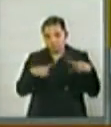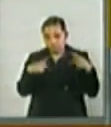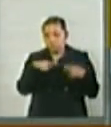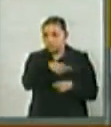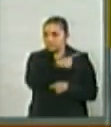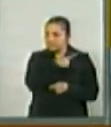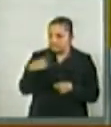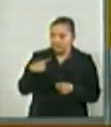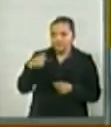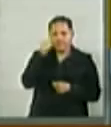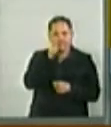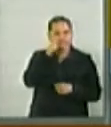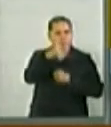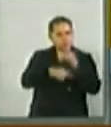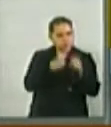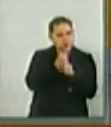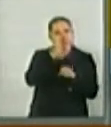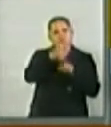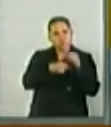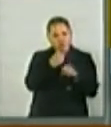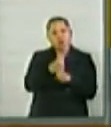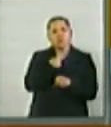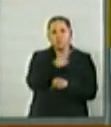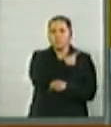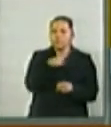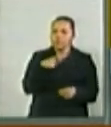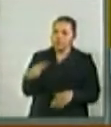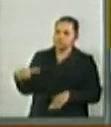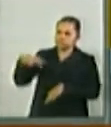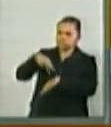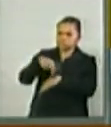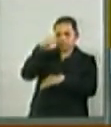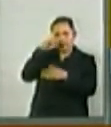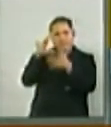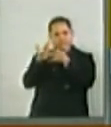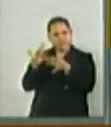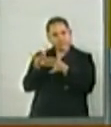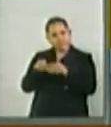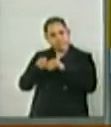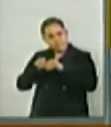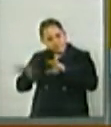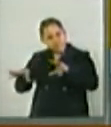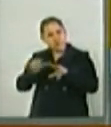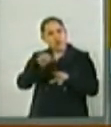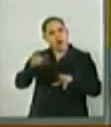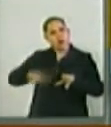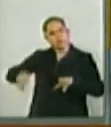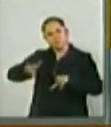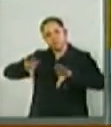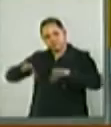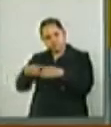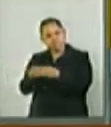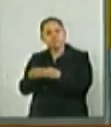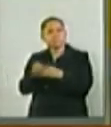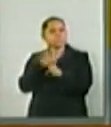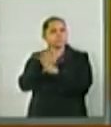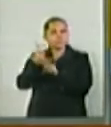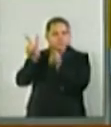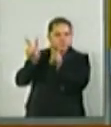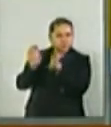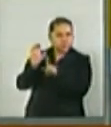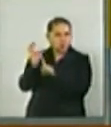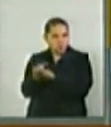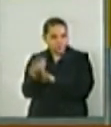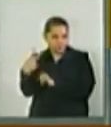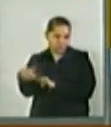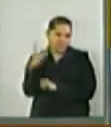comparecer anualmente ante las comisiones ordinarias y empresariales del Congreso de la Unión relacionadas con las actividades